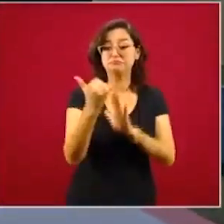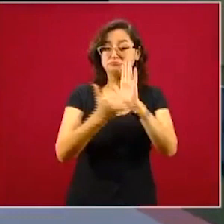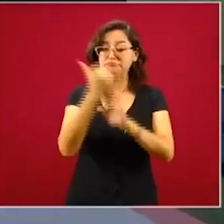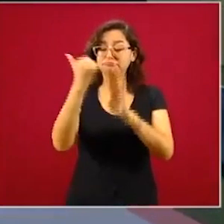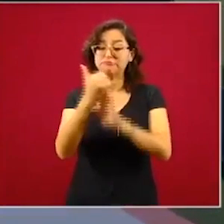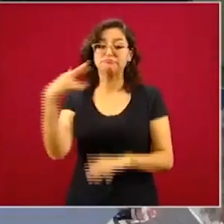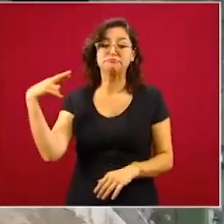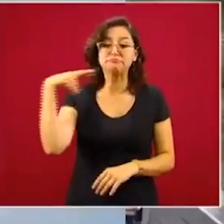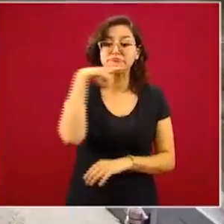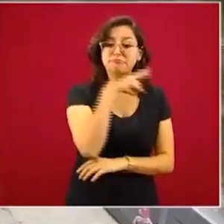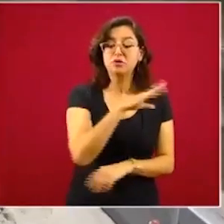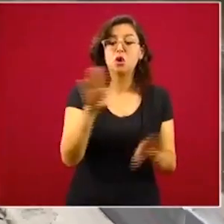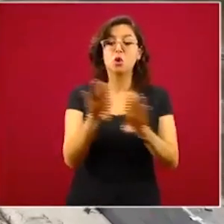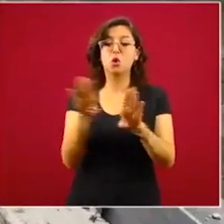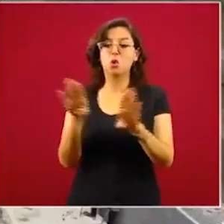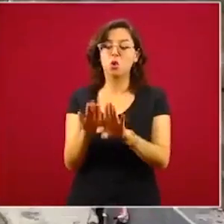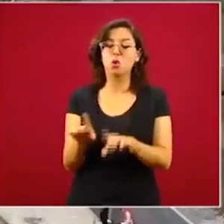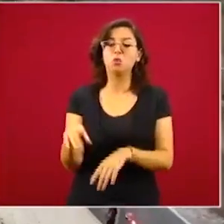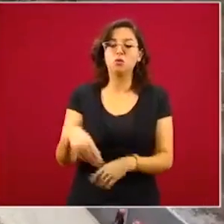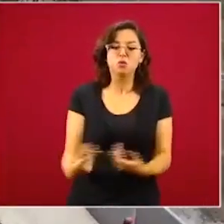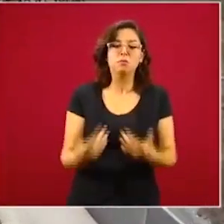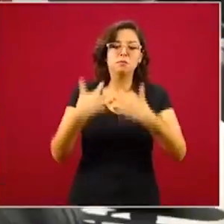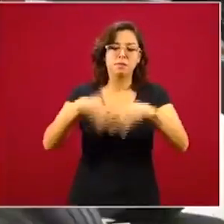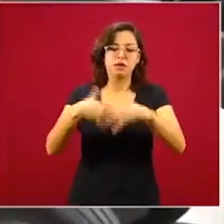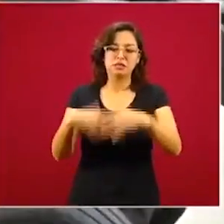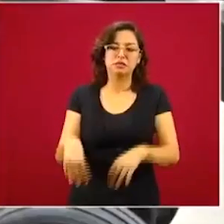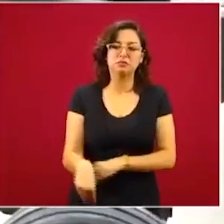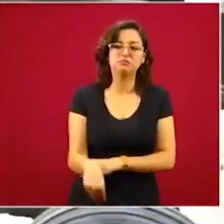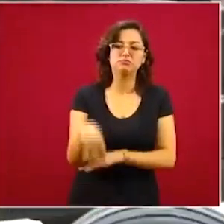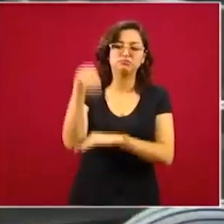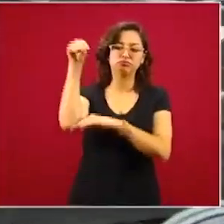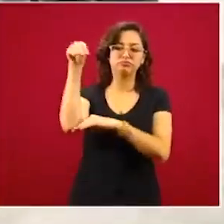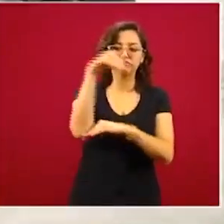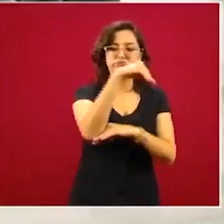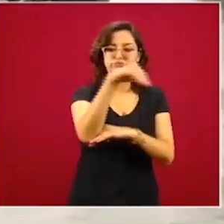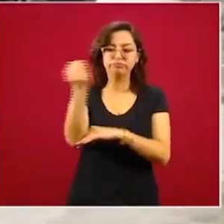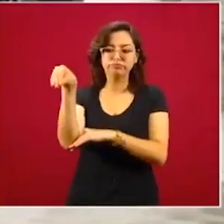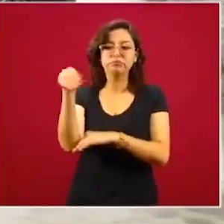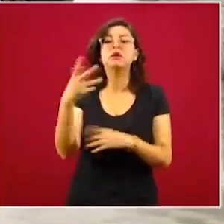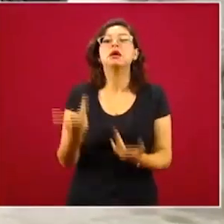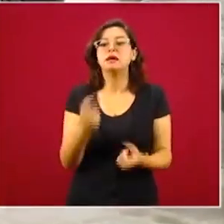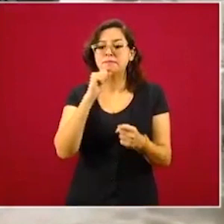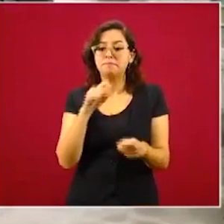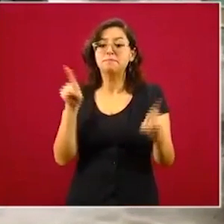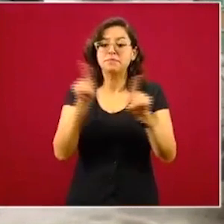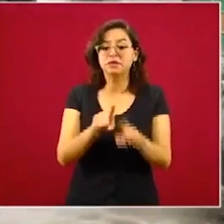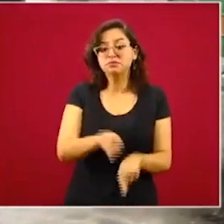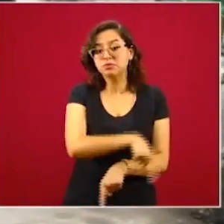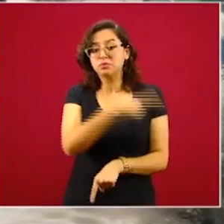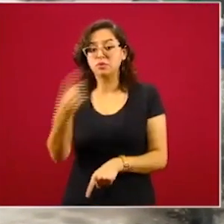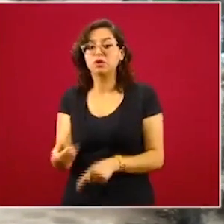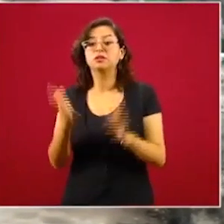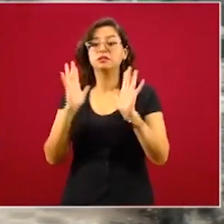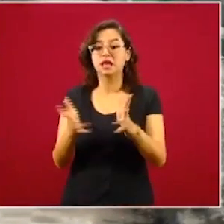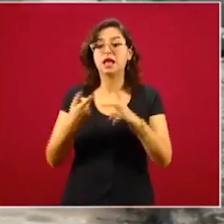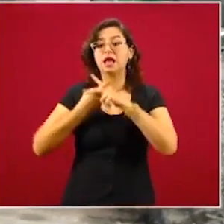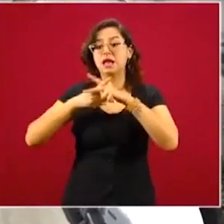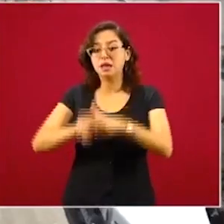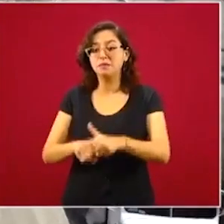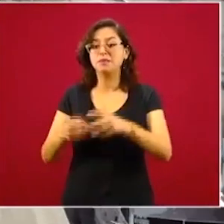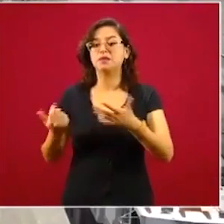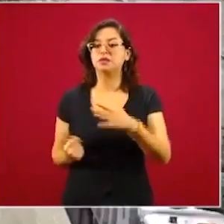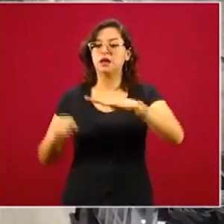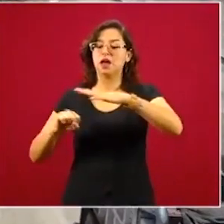la vialidad y barda perimetral, se trabaja el relleno con material de banco de préstamo para la conformación de subyacente, acarreo y compactación en